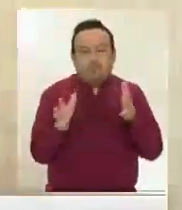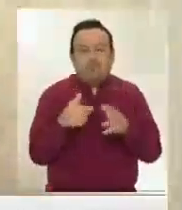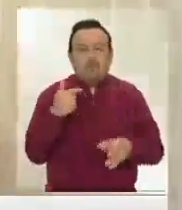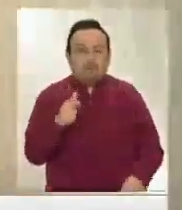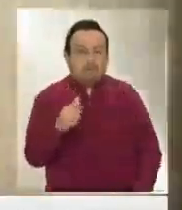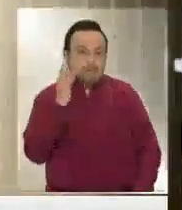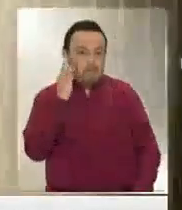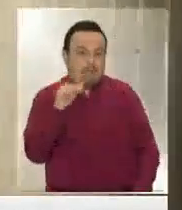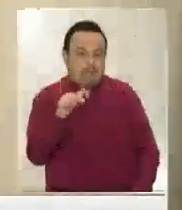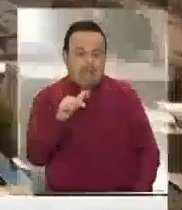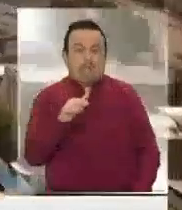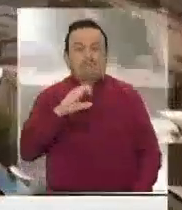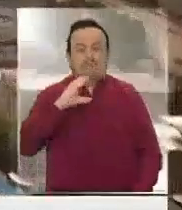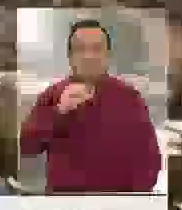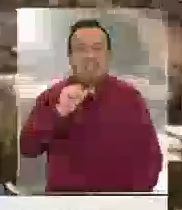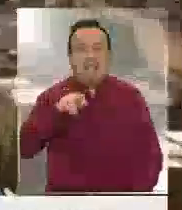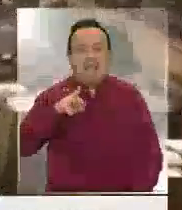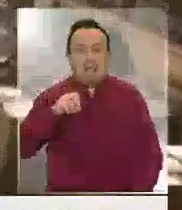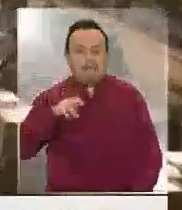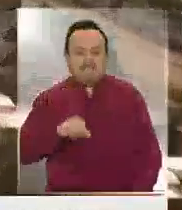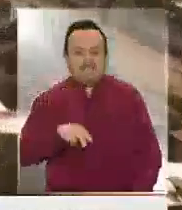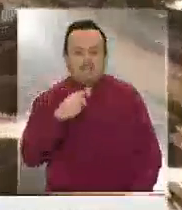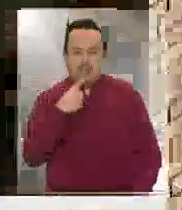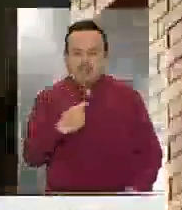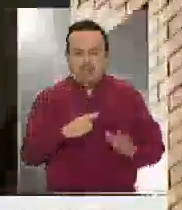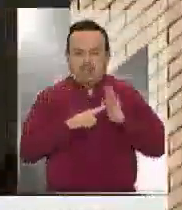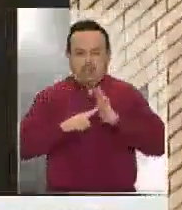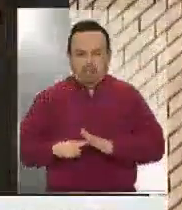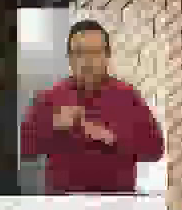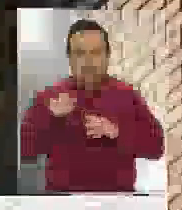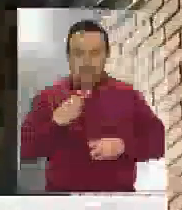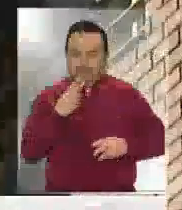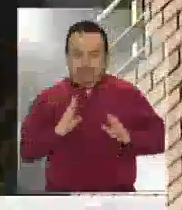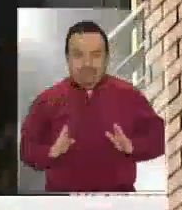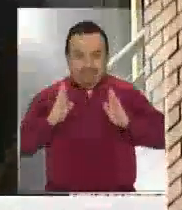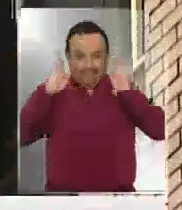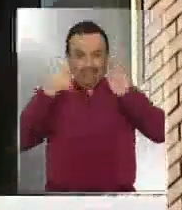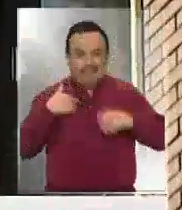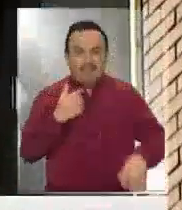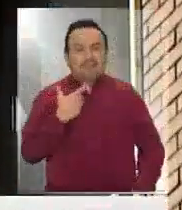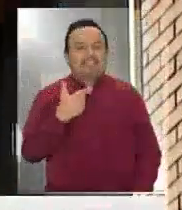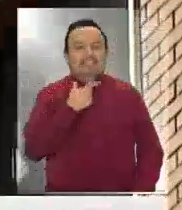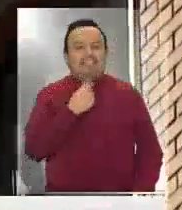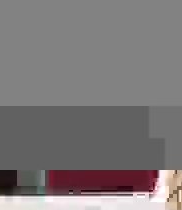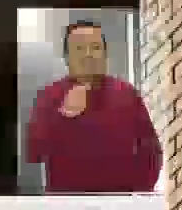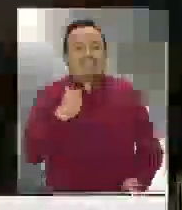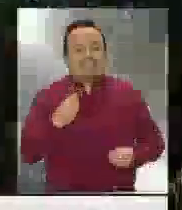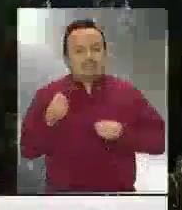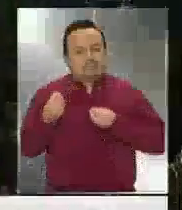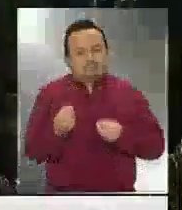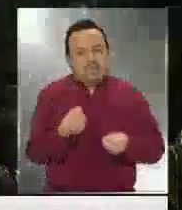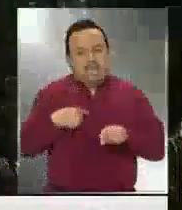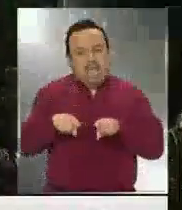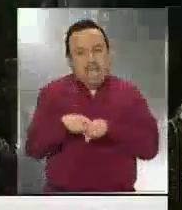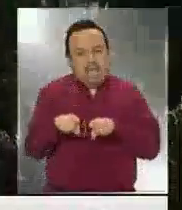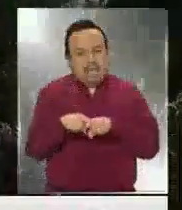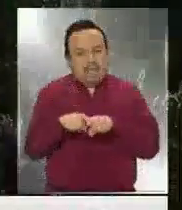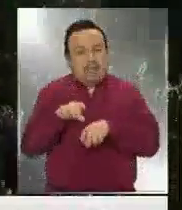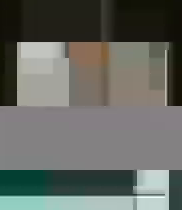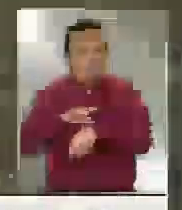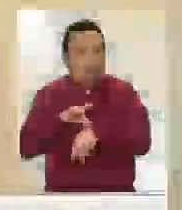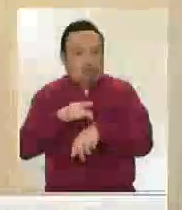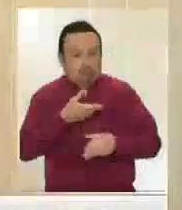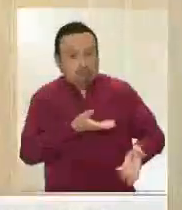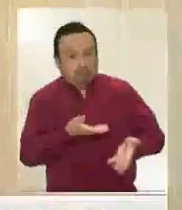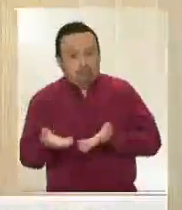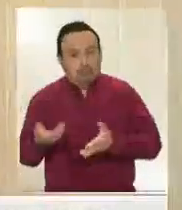Carmen Gloria, por ejemplo, ella acusa discriminación en su edificio luego de querer facilitarle el departamento a su hermana, que es médico.